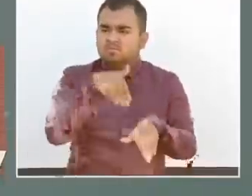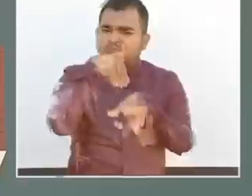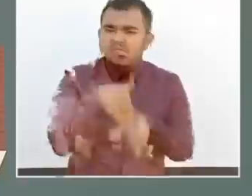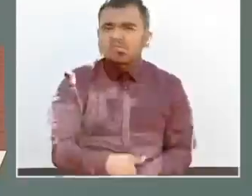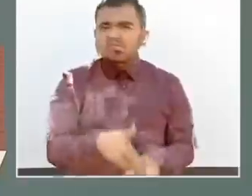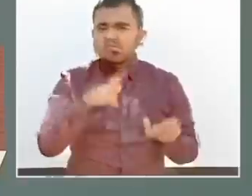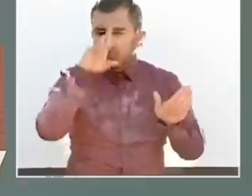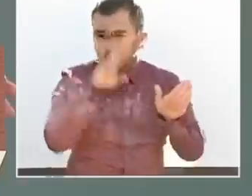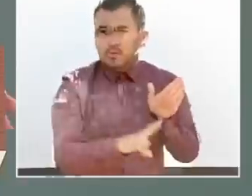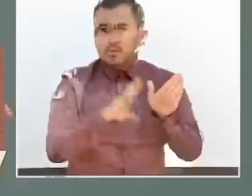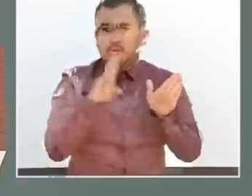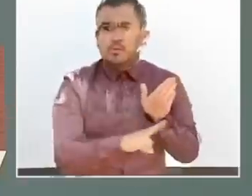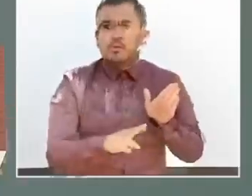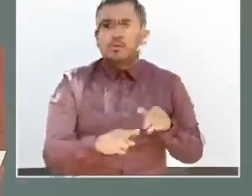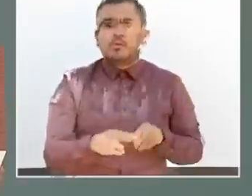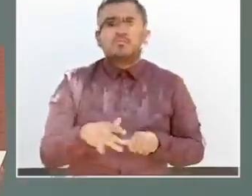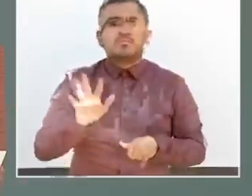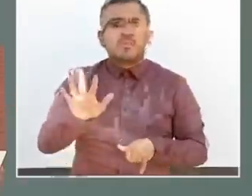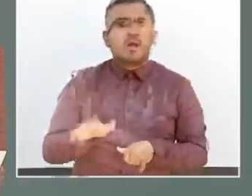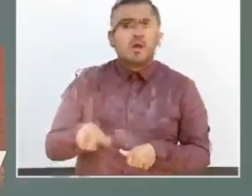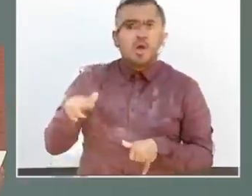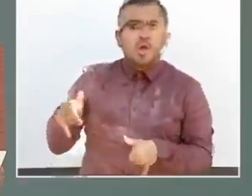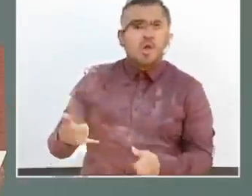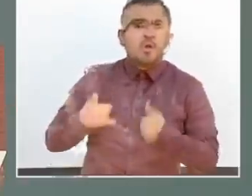Se le daba la espalda a los jóvenes,